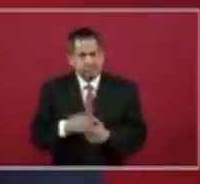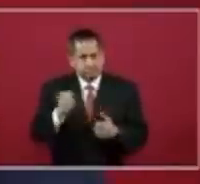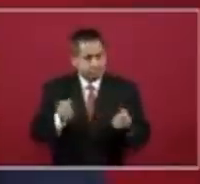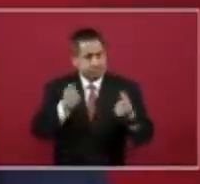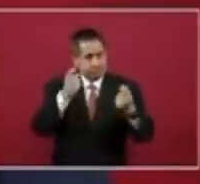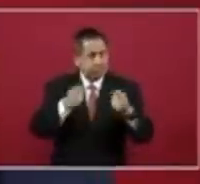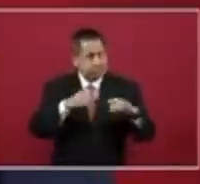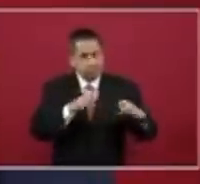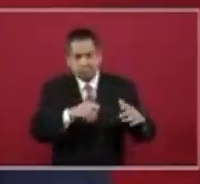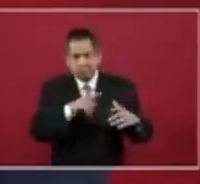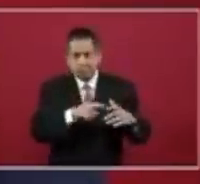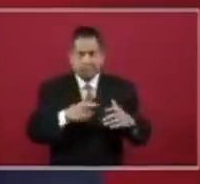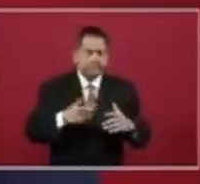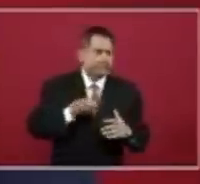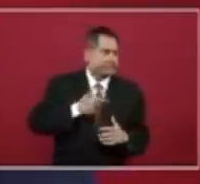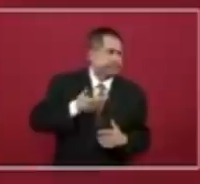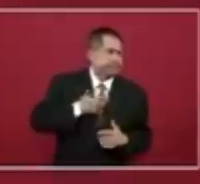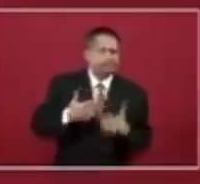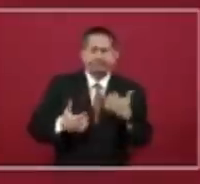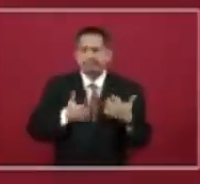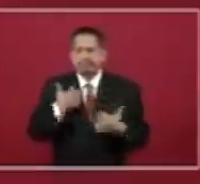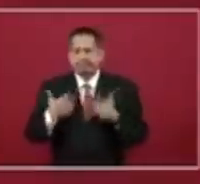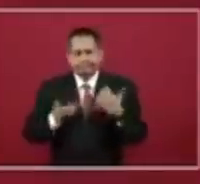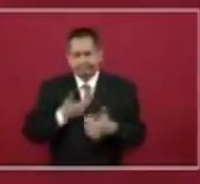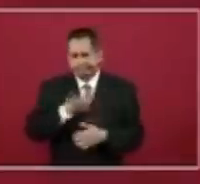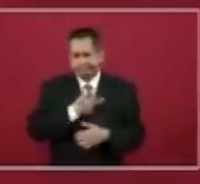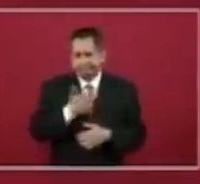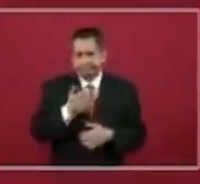algunos no están muy contentos